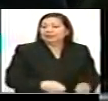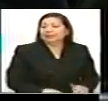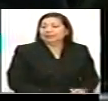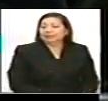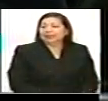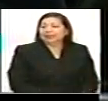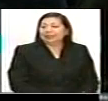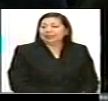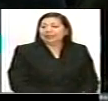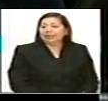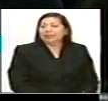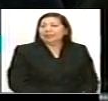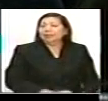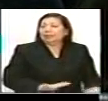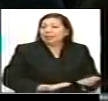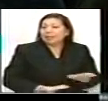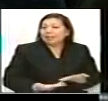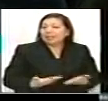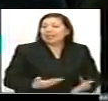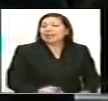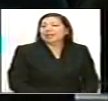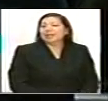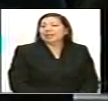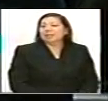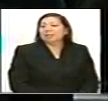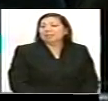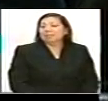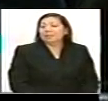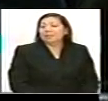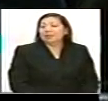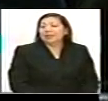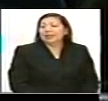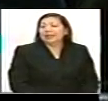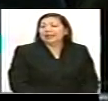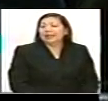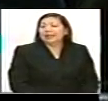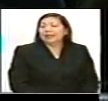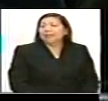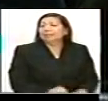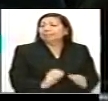etcétera, al comercio, como por ejemplo en algún momento se le daba